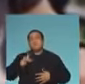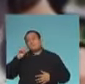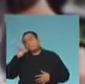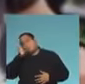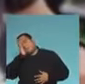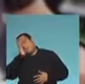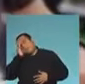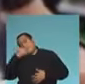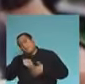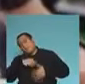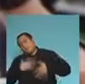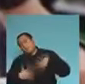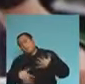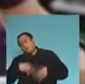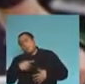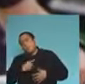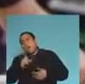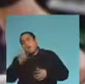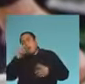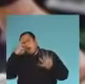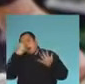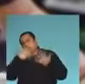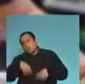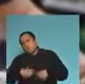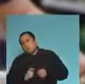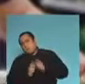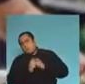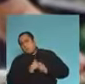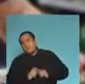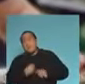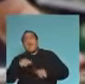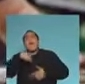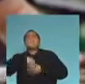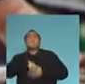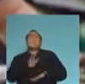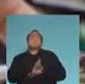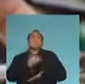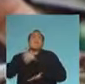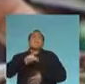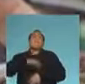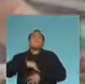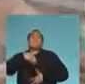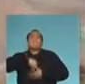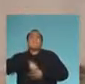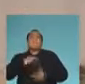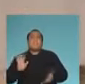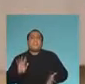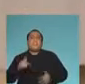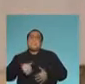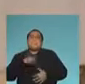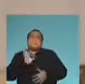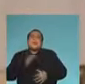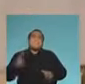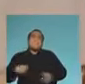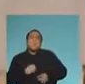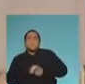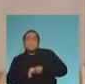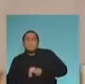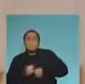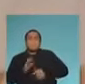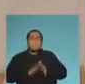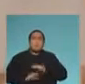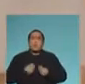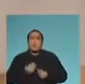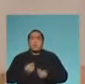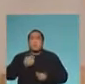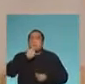es muy importante que se entienda. Nuestro cuerpo ya tiene un médico interno que sabe perfectamente lo que tiene que hacer. Muy fácil de entenderlo.